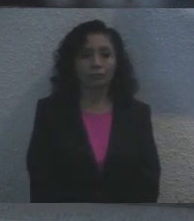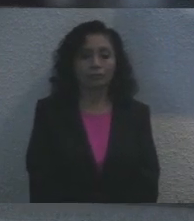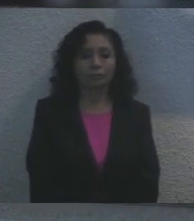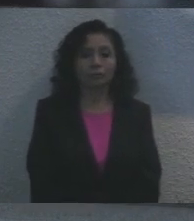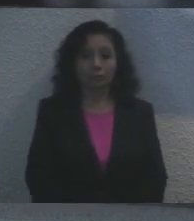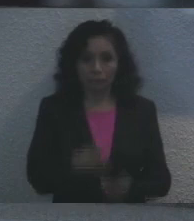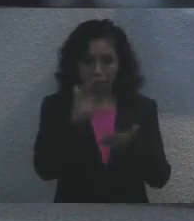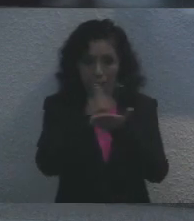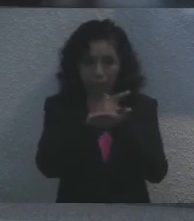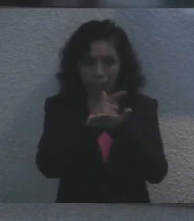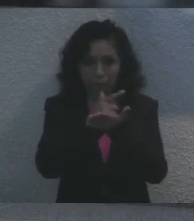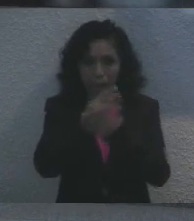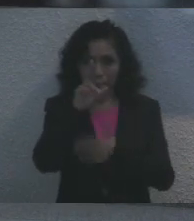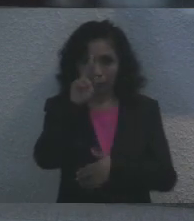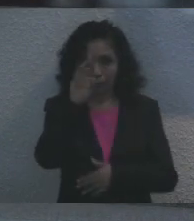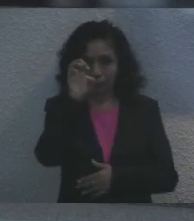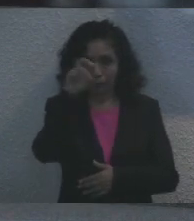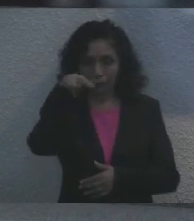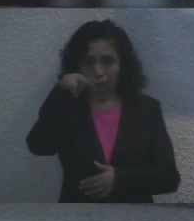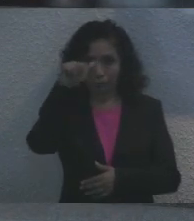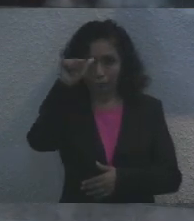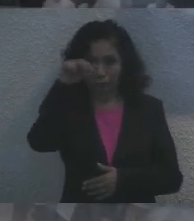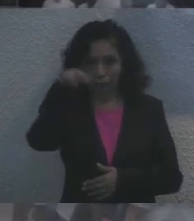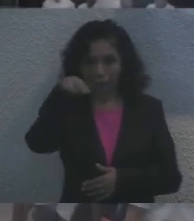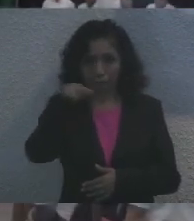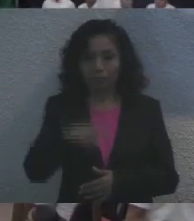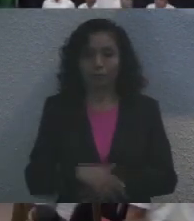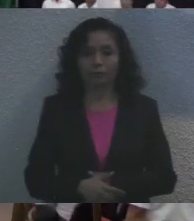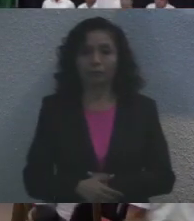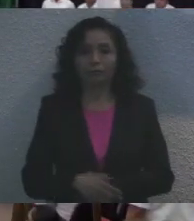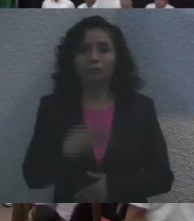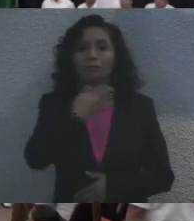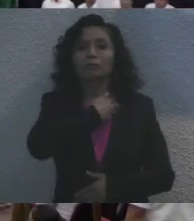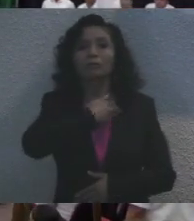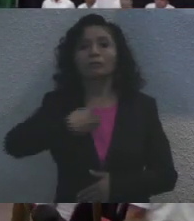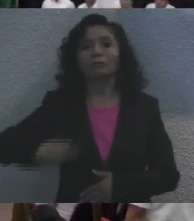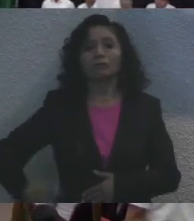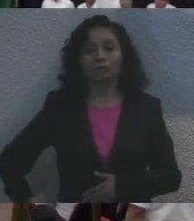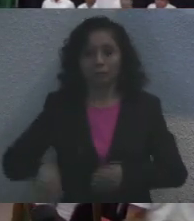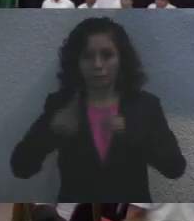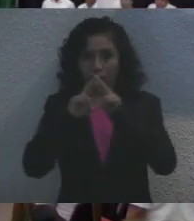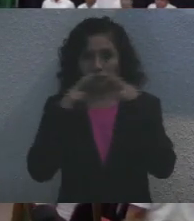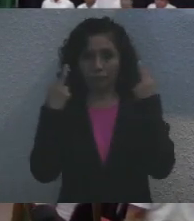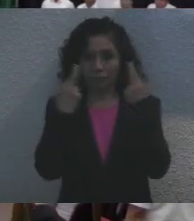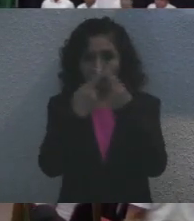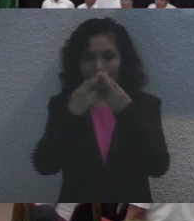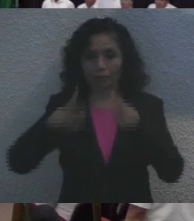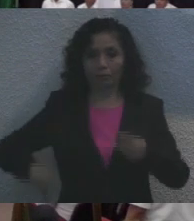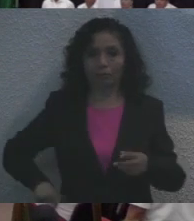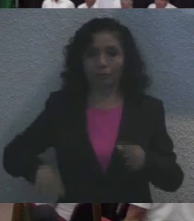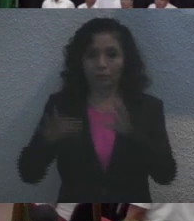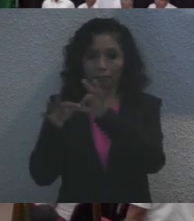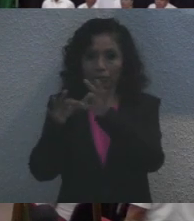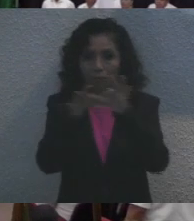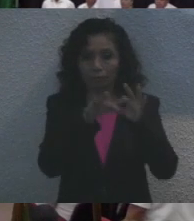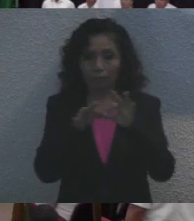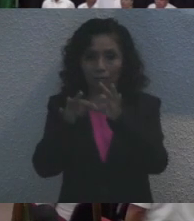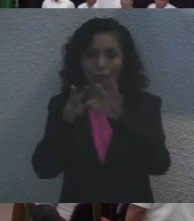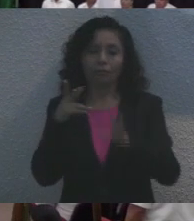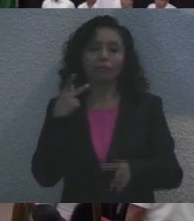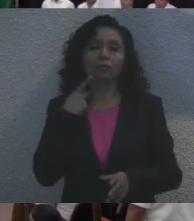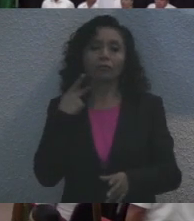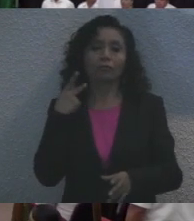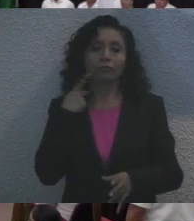Al licenciado Renán Eduardo Sánchez Tajonar, presidente de la Junta de Gobierno y Coordinación Política del Poder